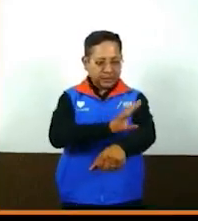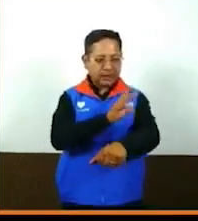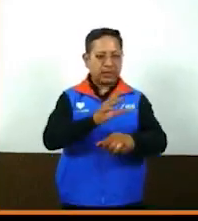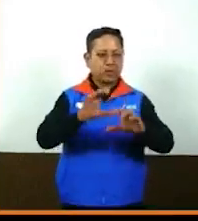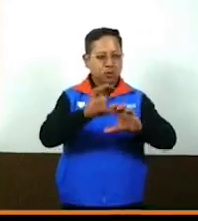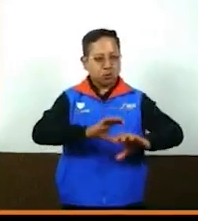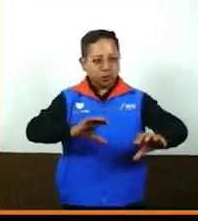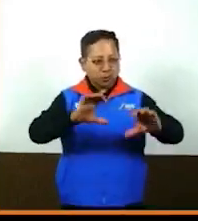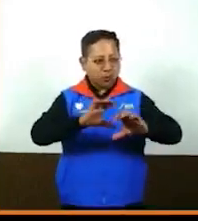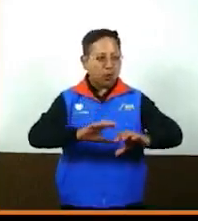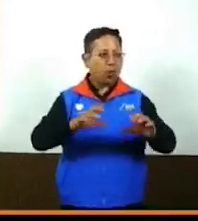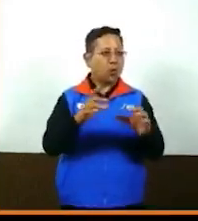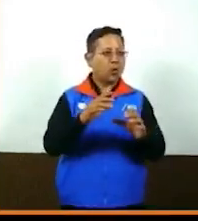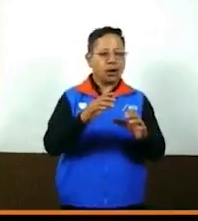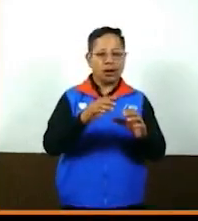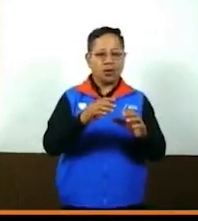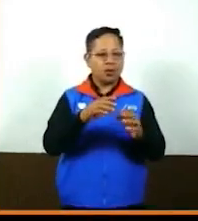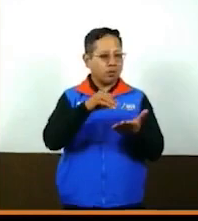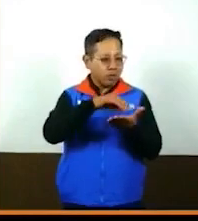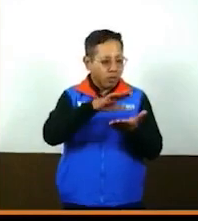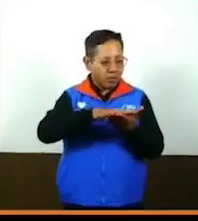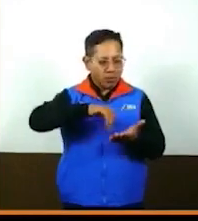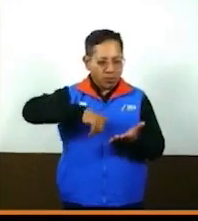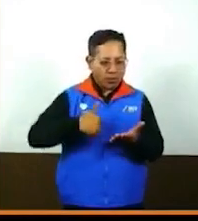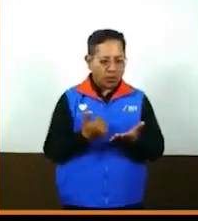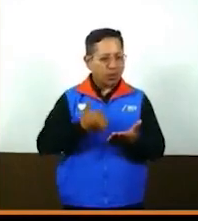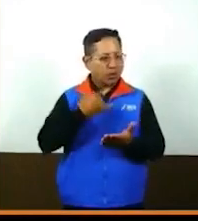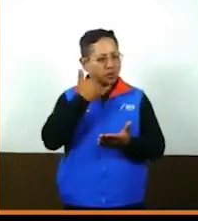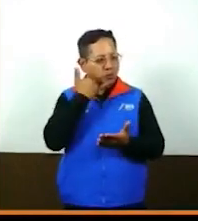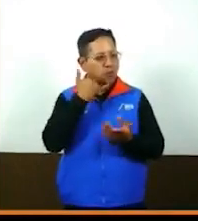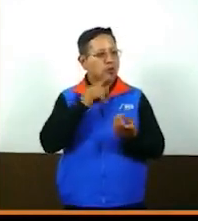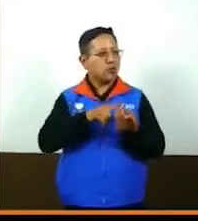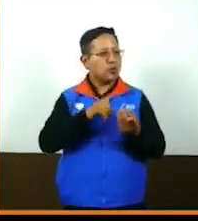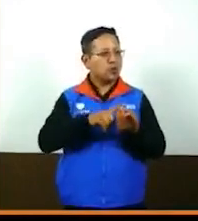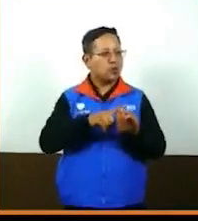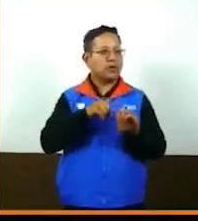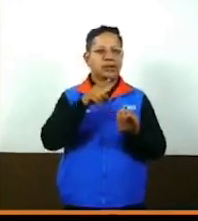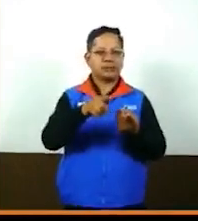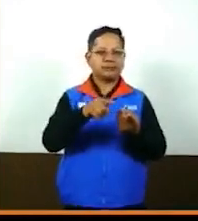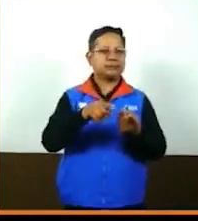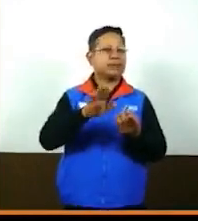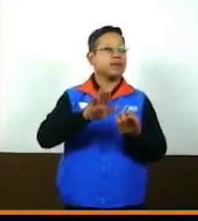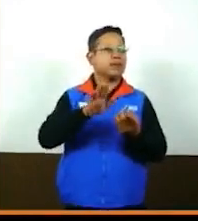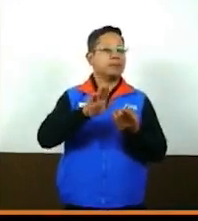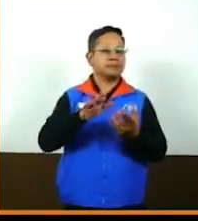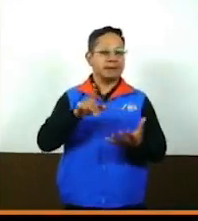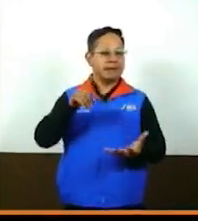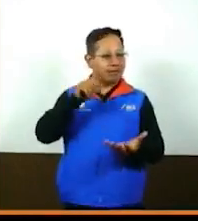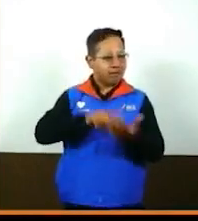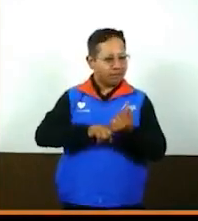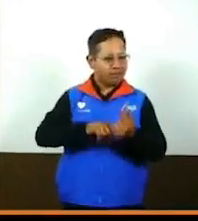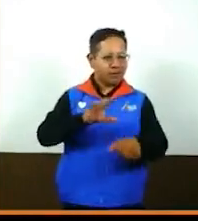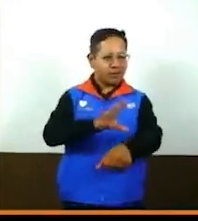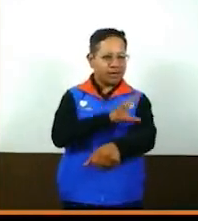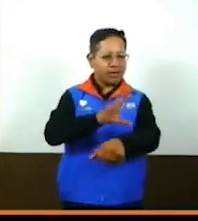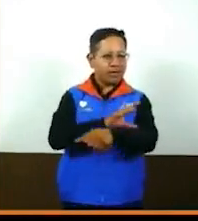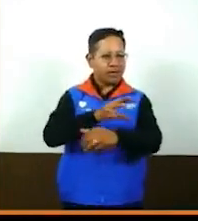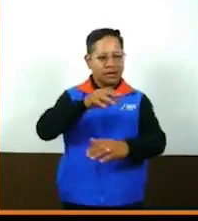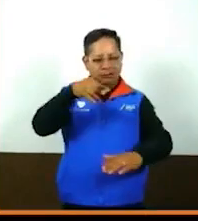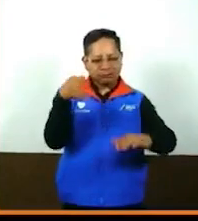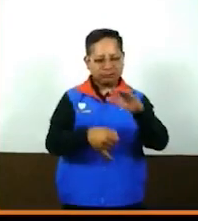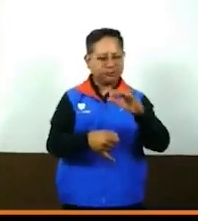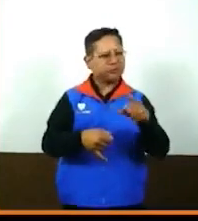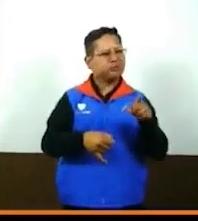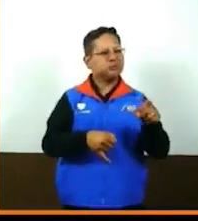nuestras computadoras y celulares que traemos todos, son responsables de la huella de carbono. Y pues en ese sentido nos gustaría que